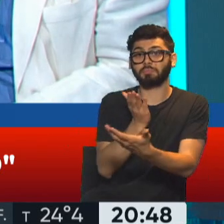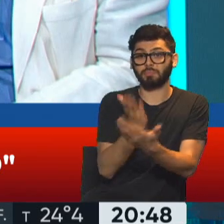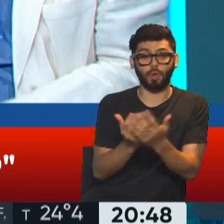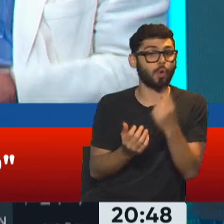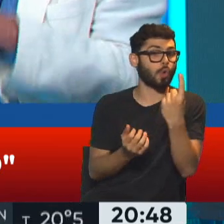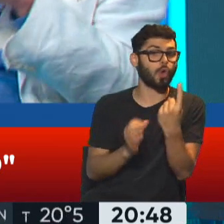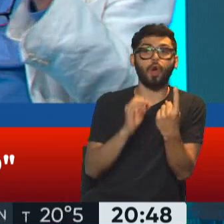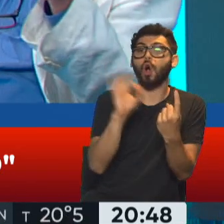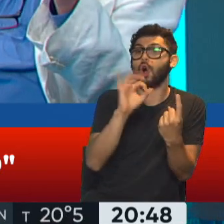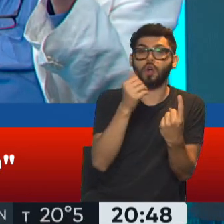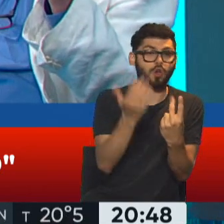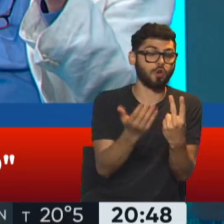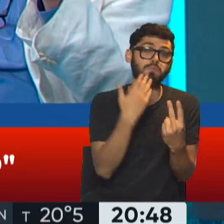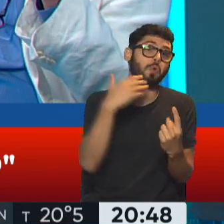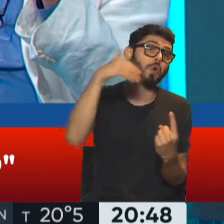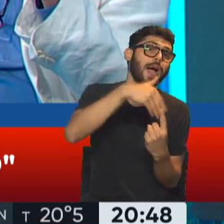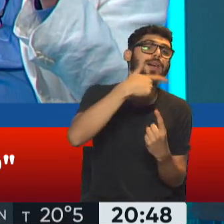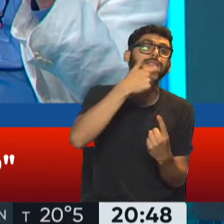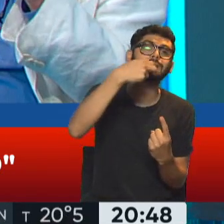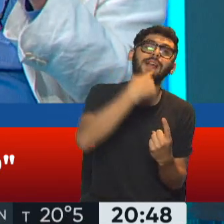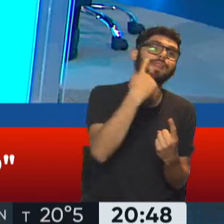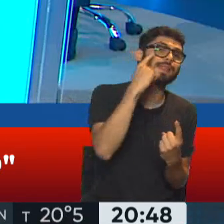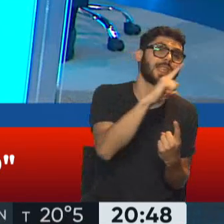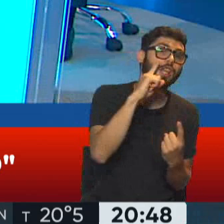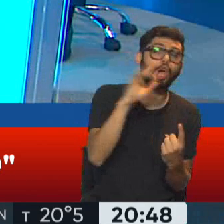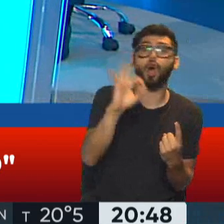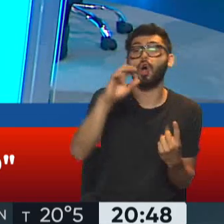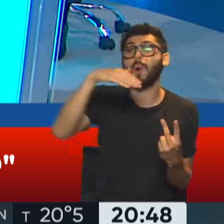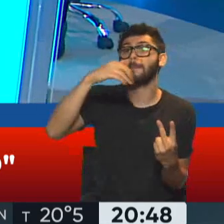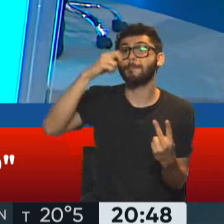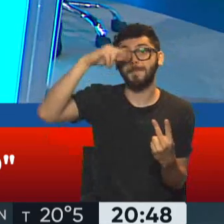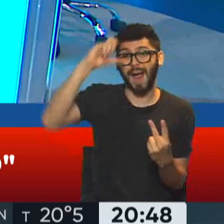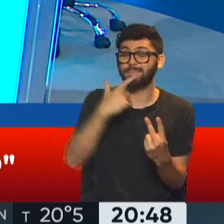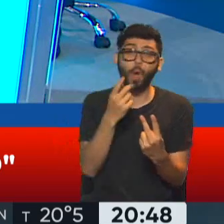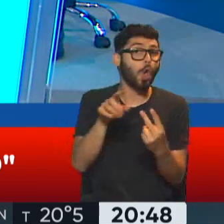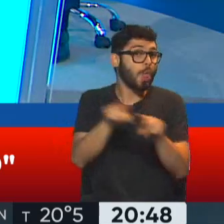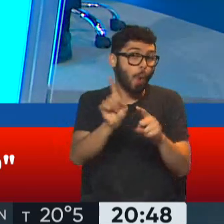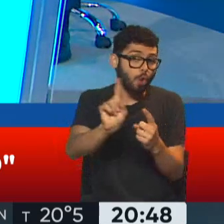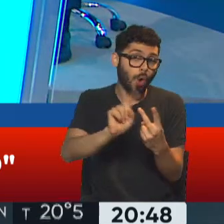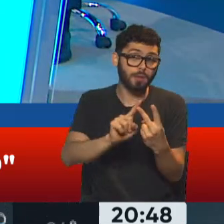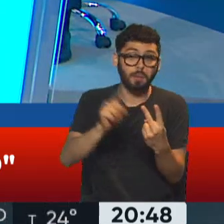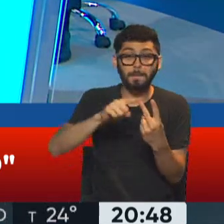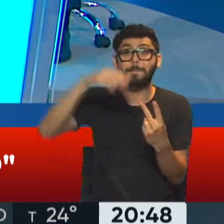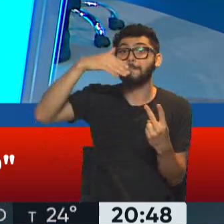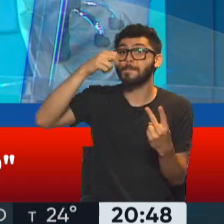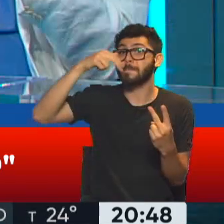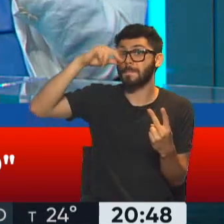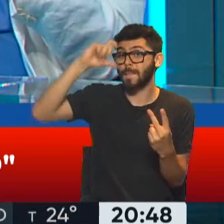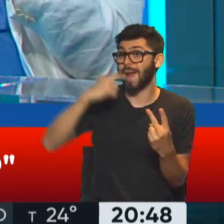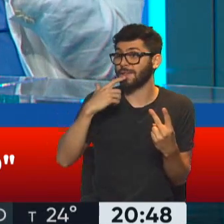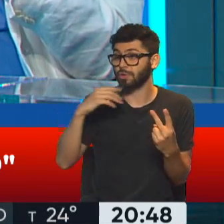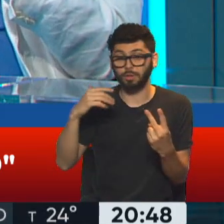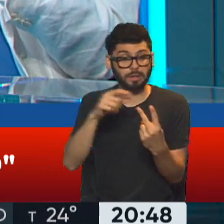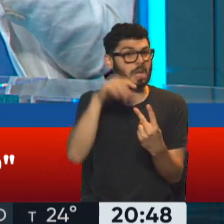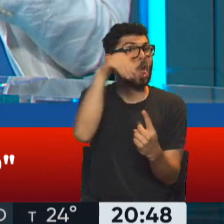alternativas. Vos podés votar a Santilli, podés votar a Manes, que no son lo mismo. A Manes lo votó mucha gente que no hubiera